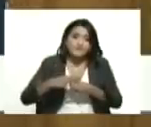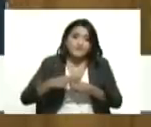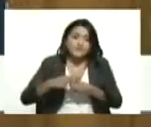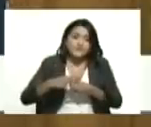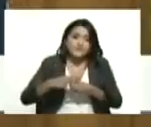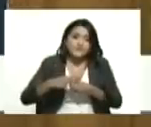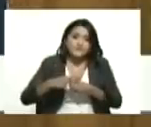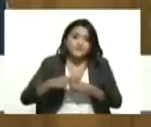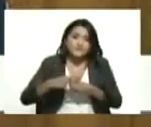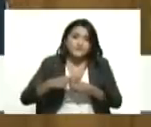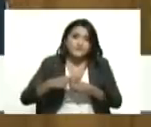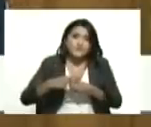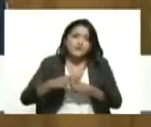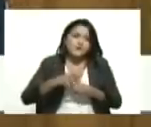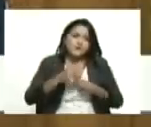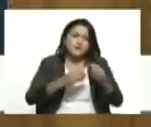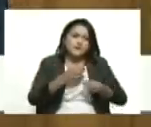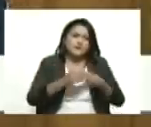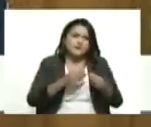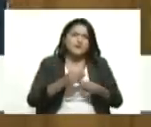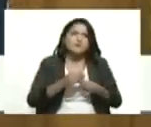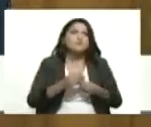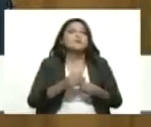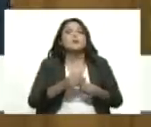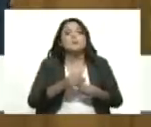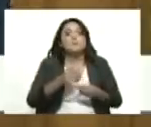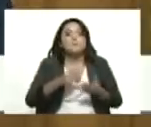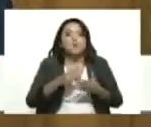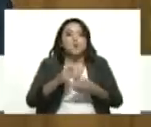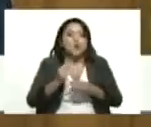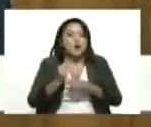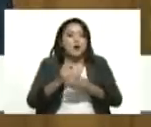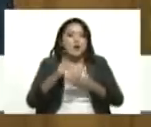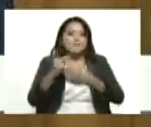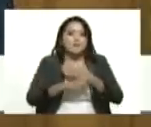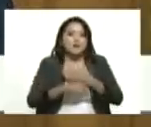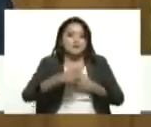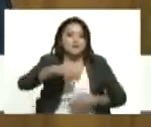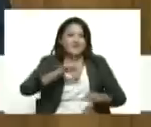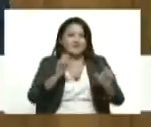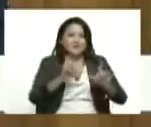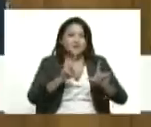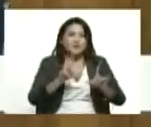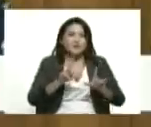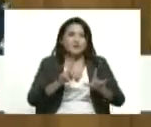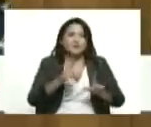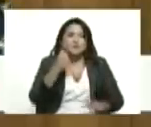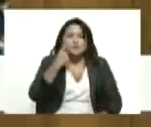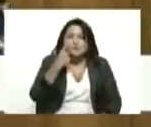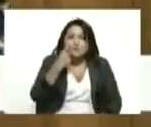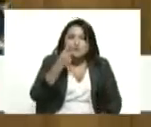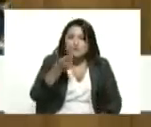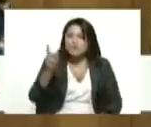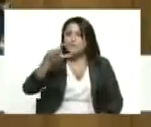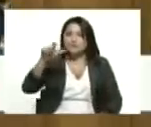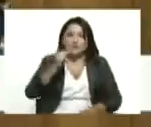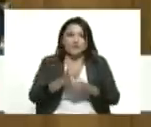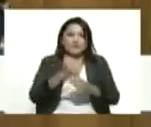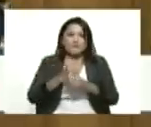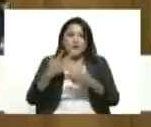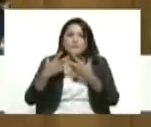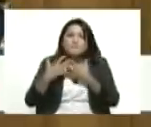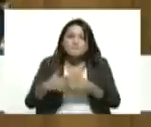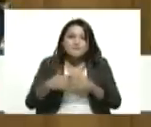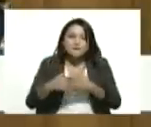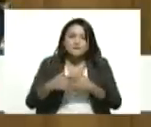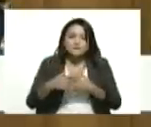el programa por allá en un campo de PDVSA. Yo pude notar en los trabajadores y las trabajadoras un alto espíritu,